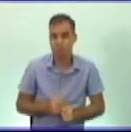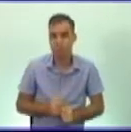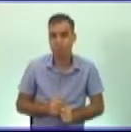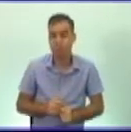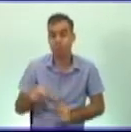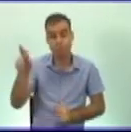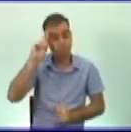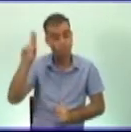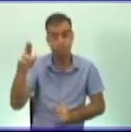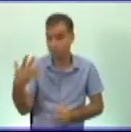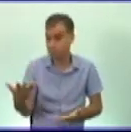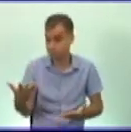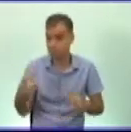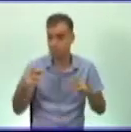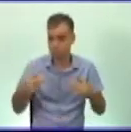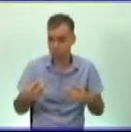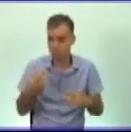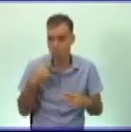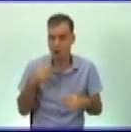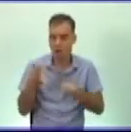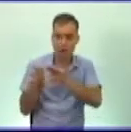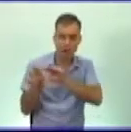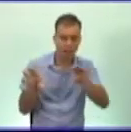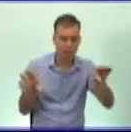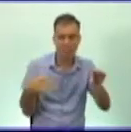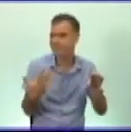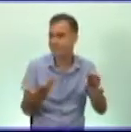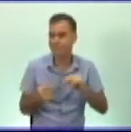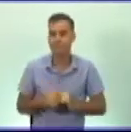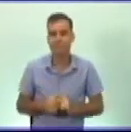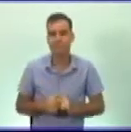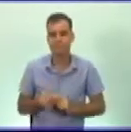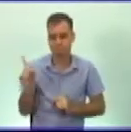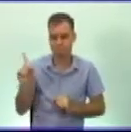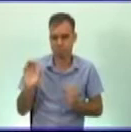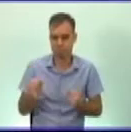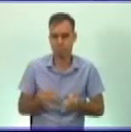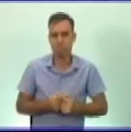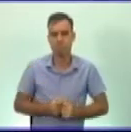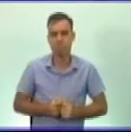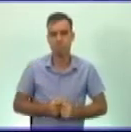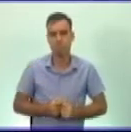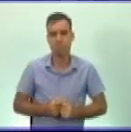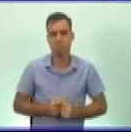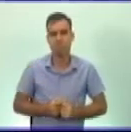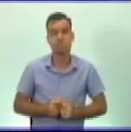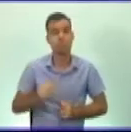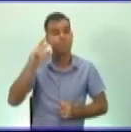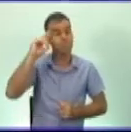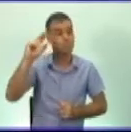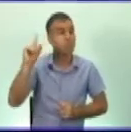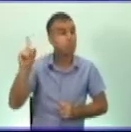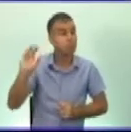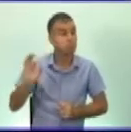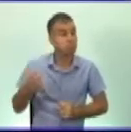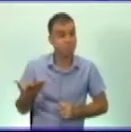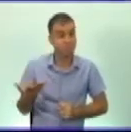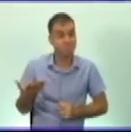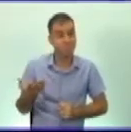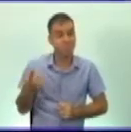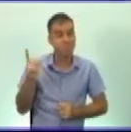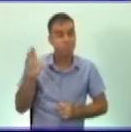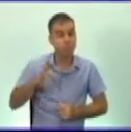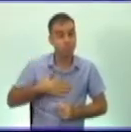debemos recordar nuevamente cuál es su fórmula. Área de la base por la altura. Y recuerden que como estamos en presencia de un